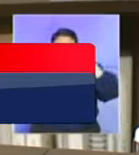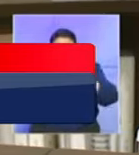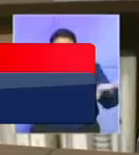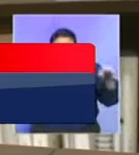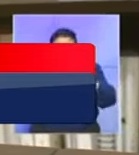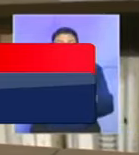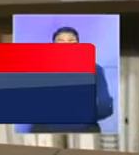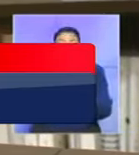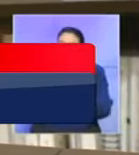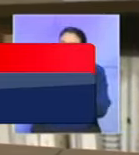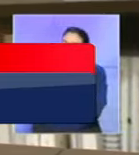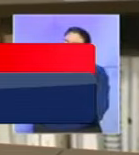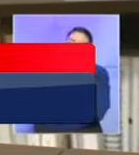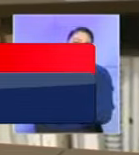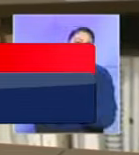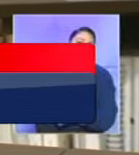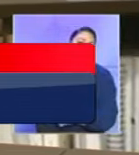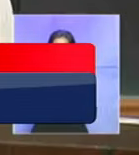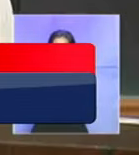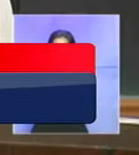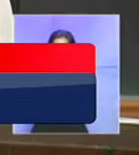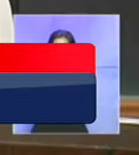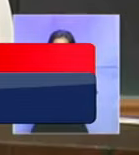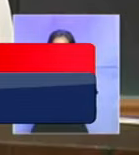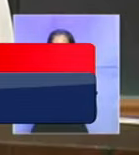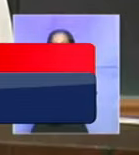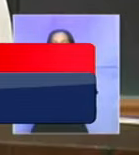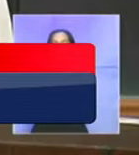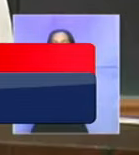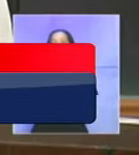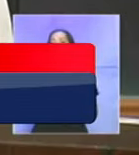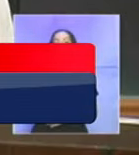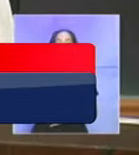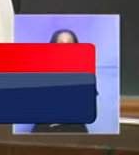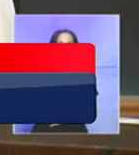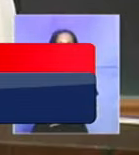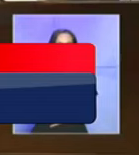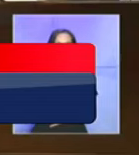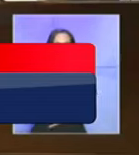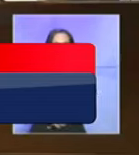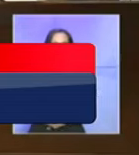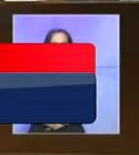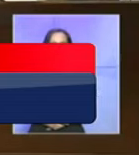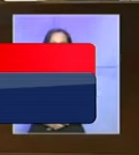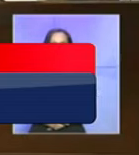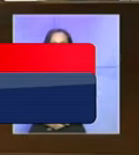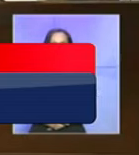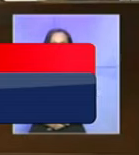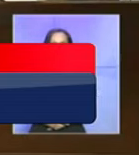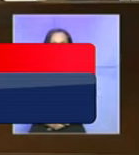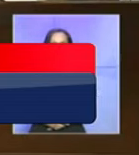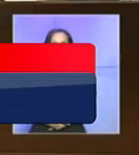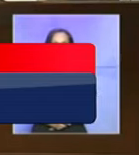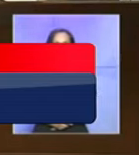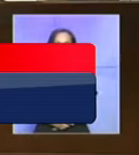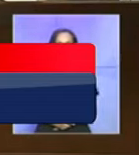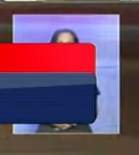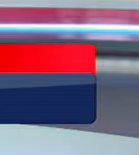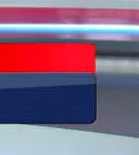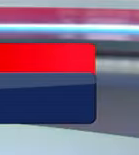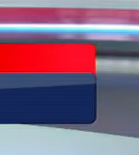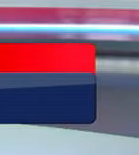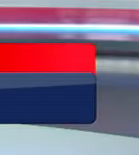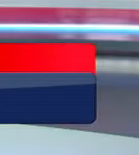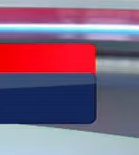pago por darles una mayoría calificada que no les dio el pueblo de México. Oye, ¿hay presiones a